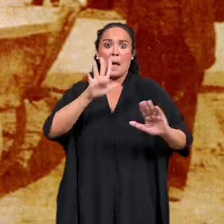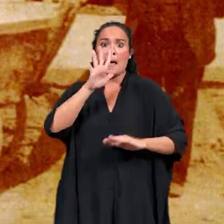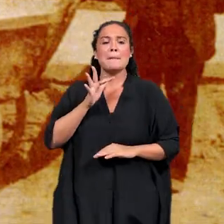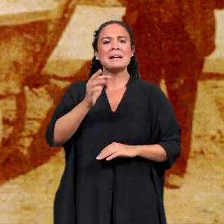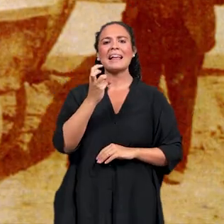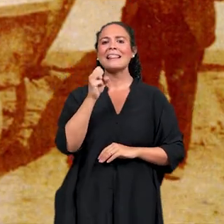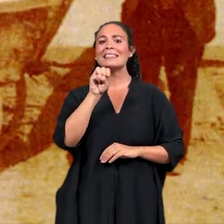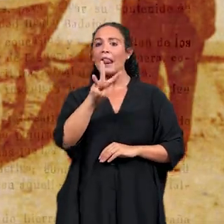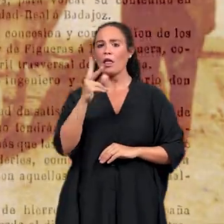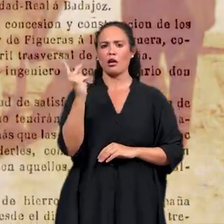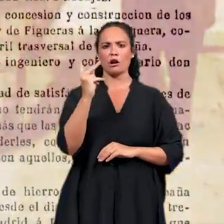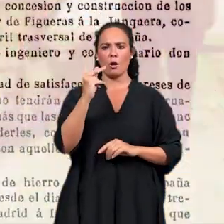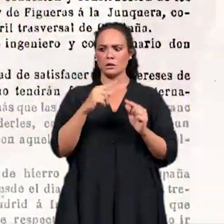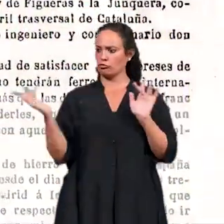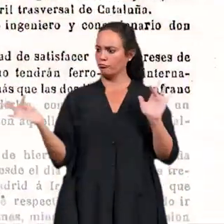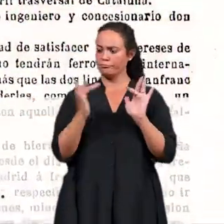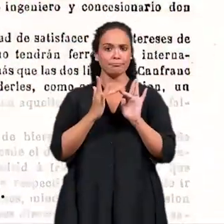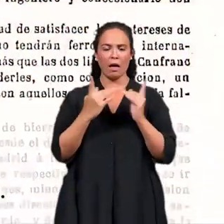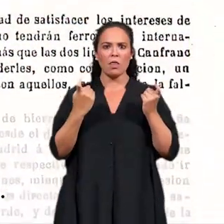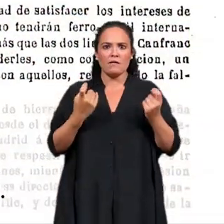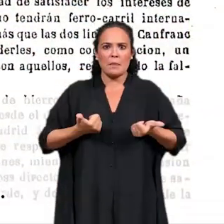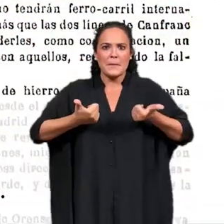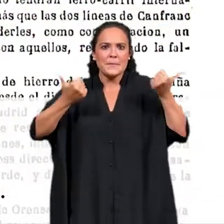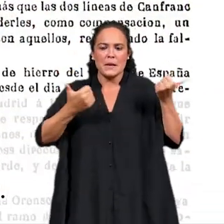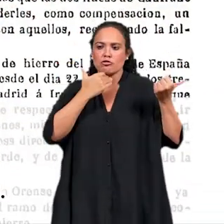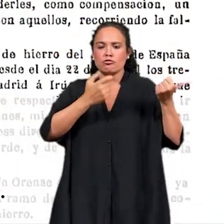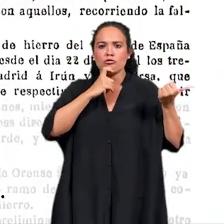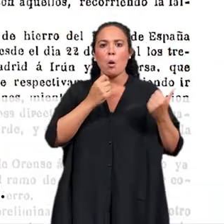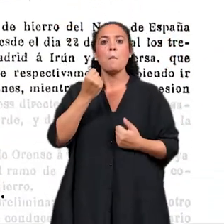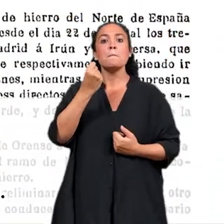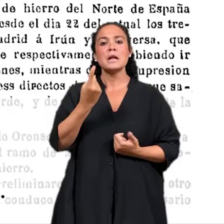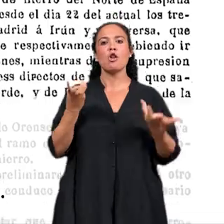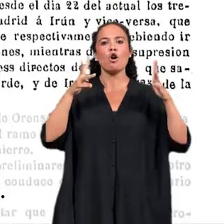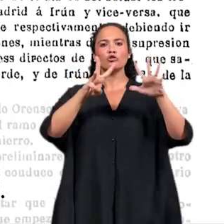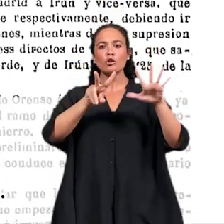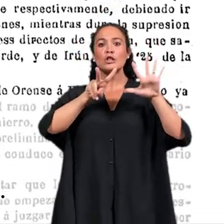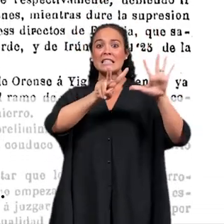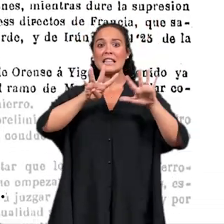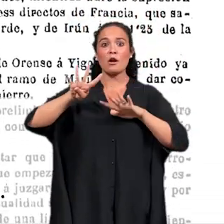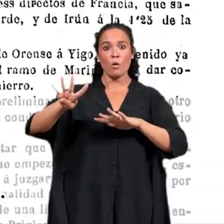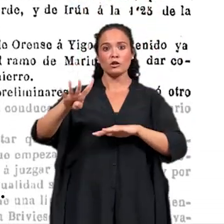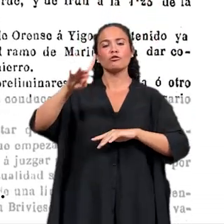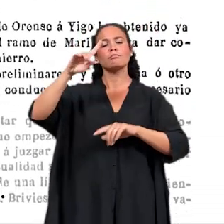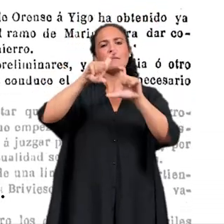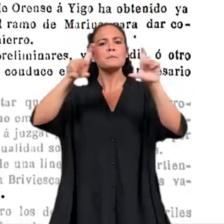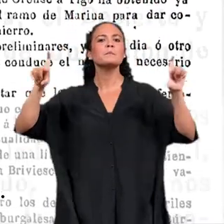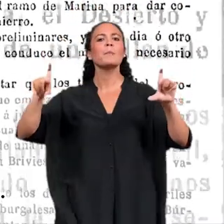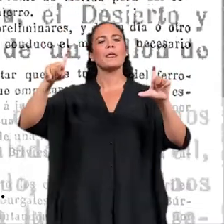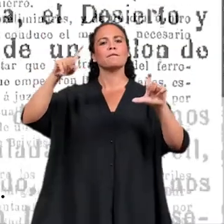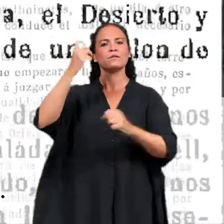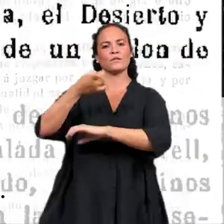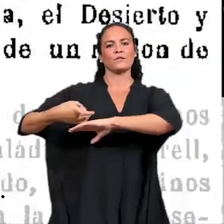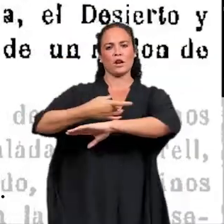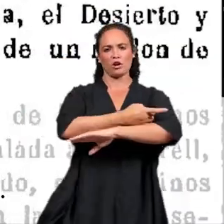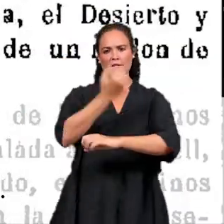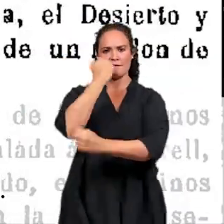13 kilómetros de distancia. Así, se constituyó en 1884 la Compañía del Ferrocarril Económico de Bilbao